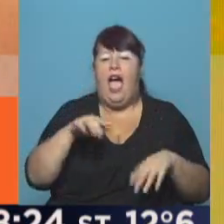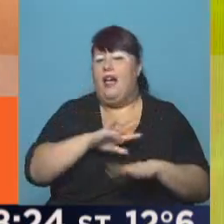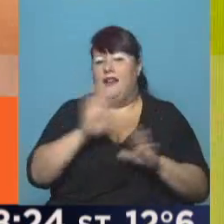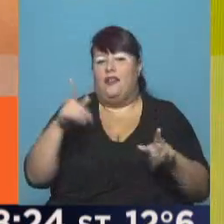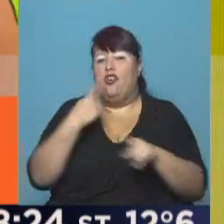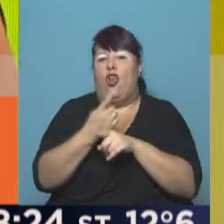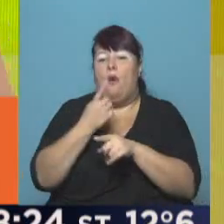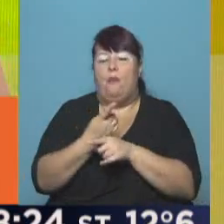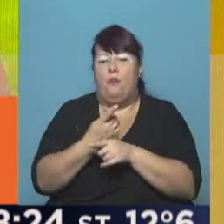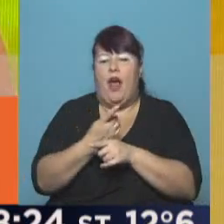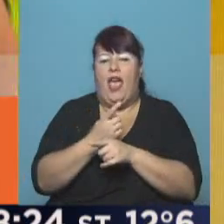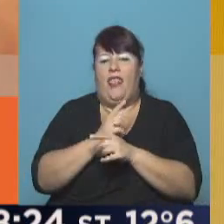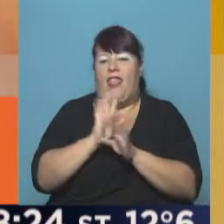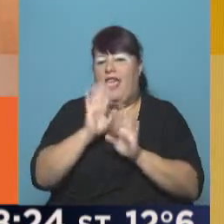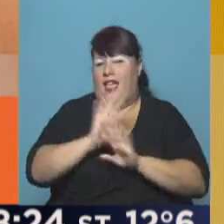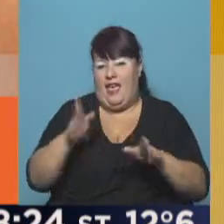no pudiera actuar más